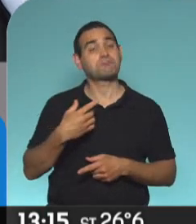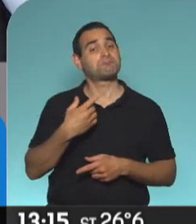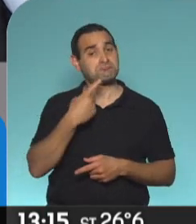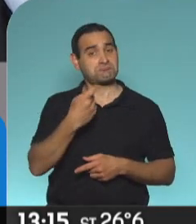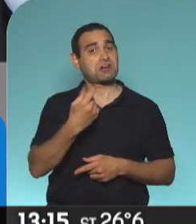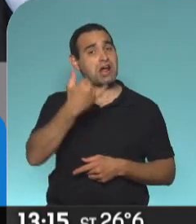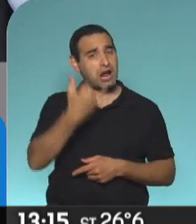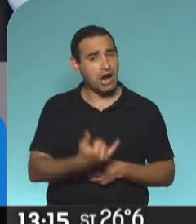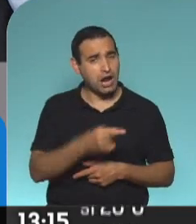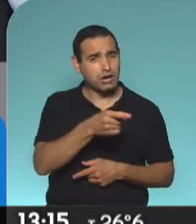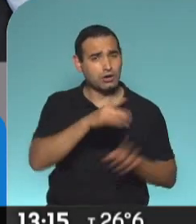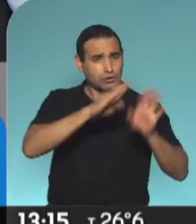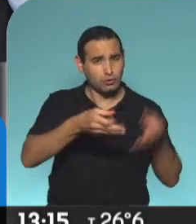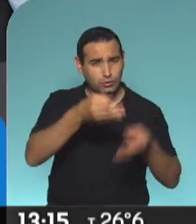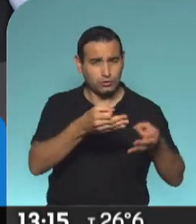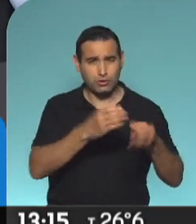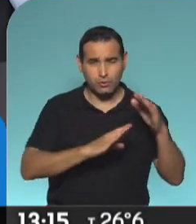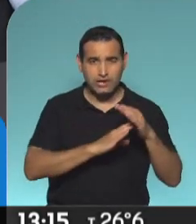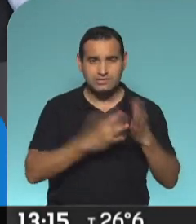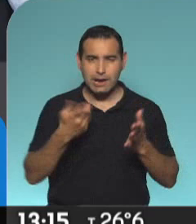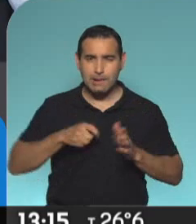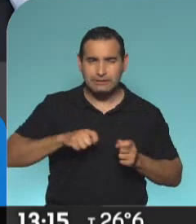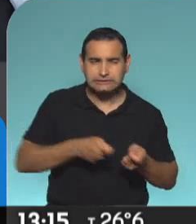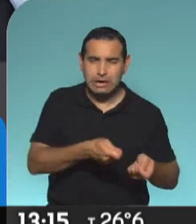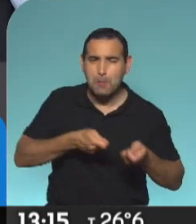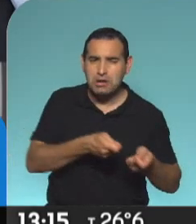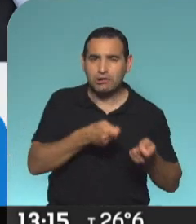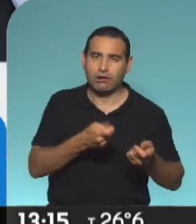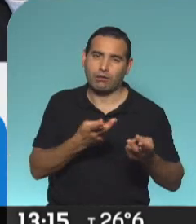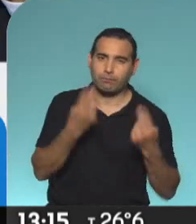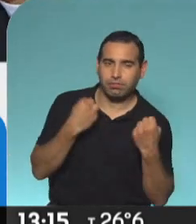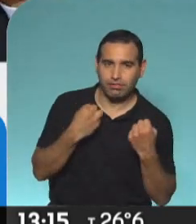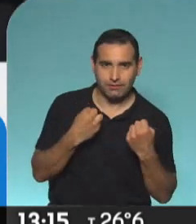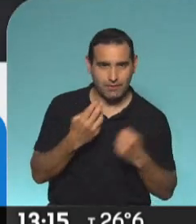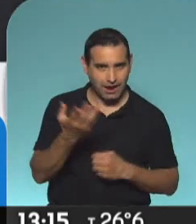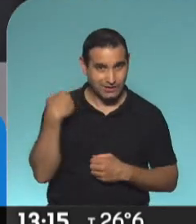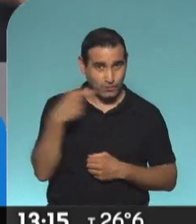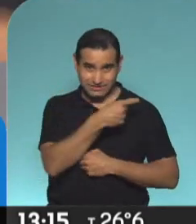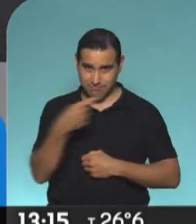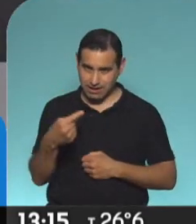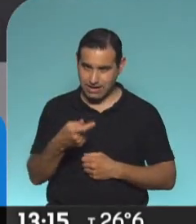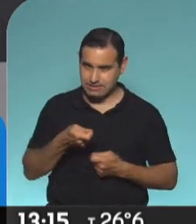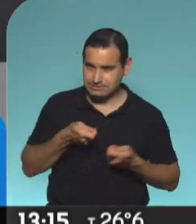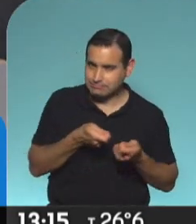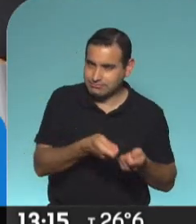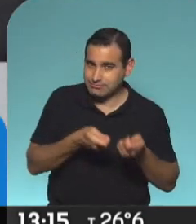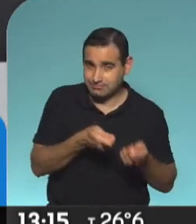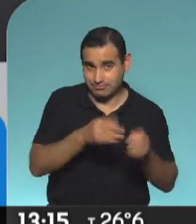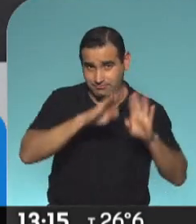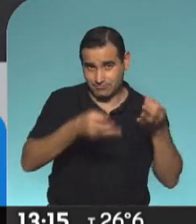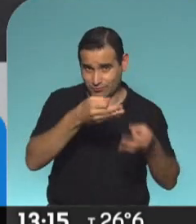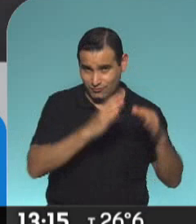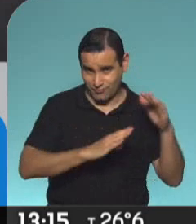que cede a las presiones. Hacía semanas que veníamos denunciando las presiones que se estaban ejerciendo sobre el máximo tribunal de nuestro